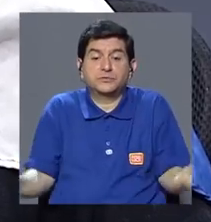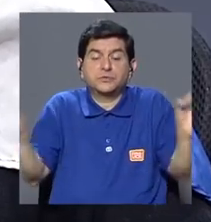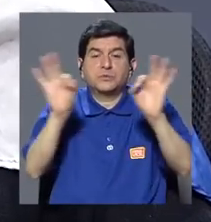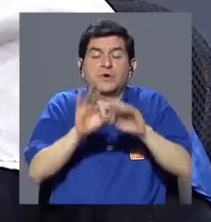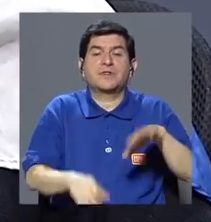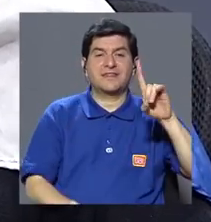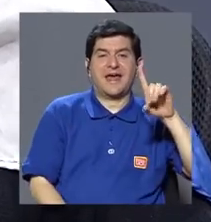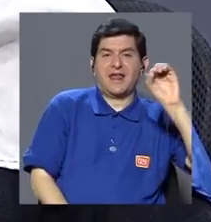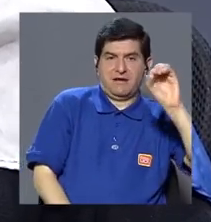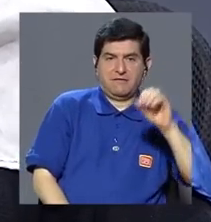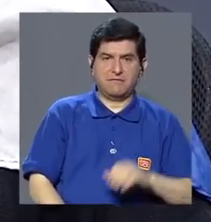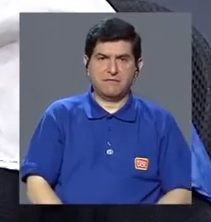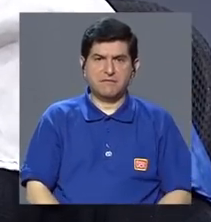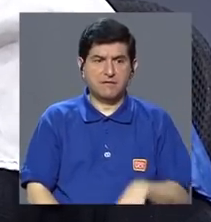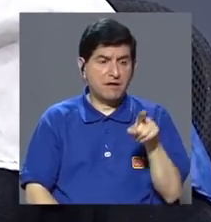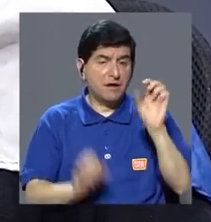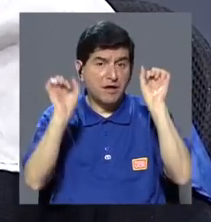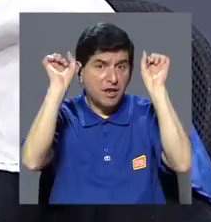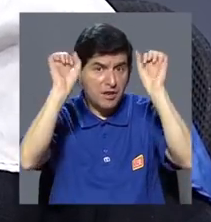para